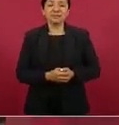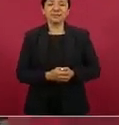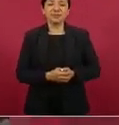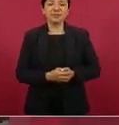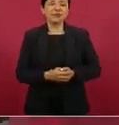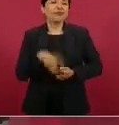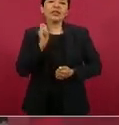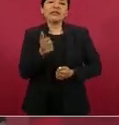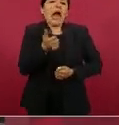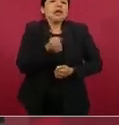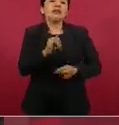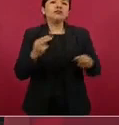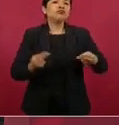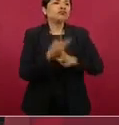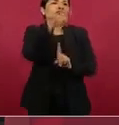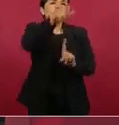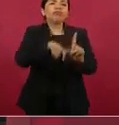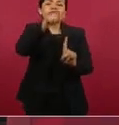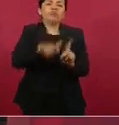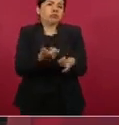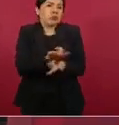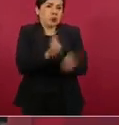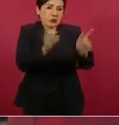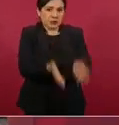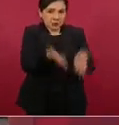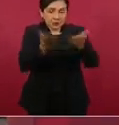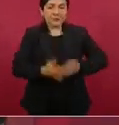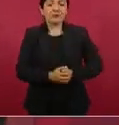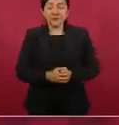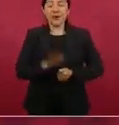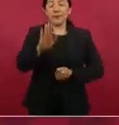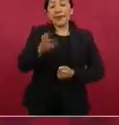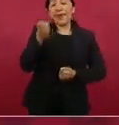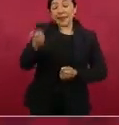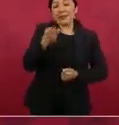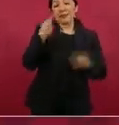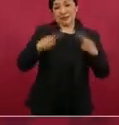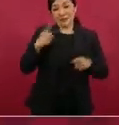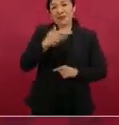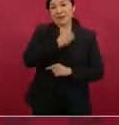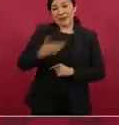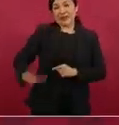Son ellos, ¿no? Pero bueno, este presidente